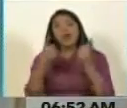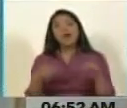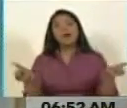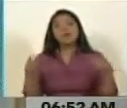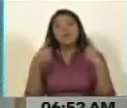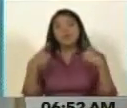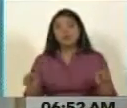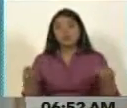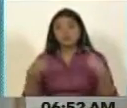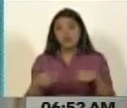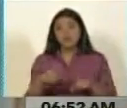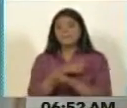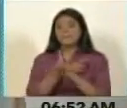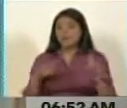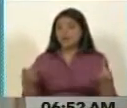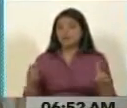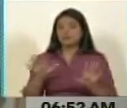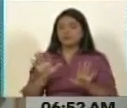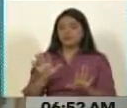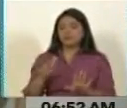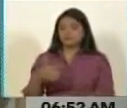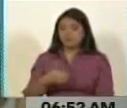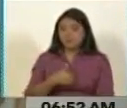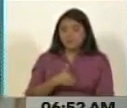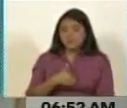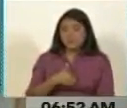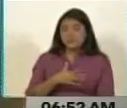dé. Y yo te digo una cosa,